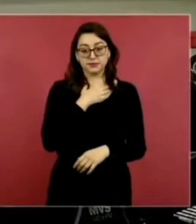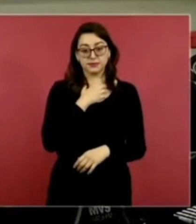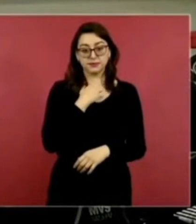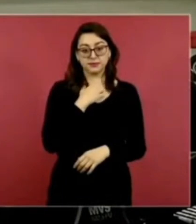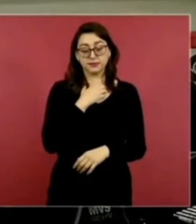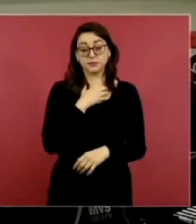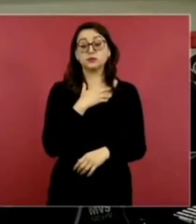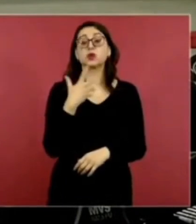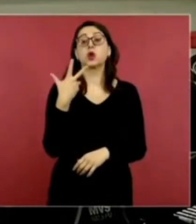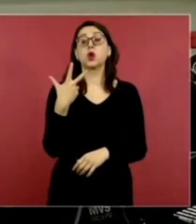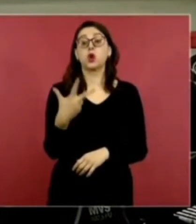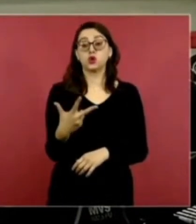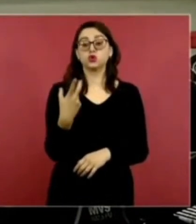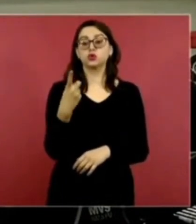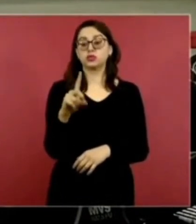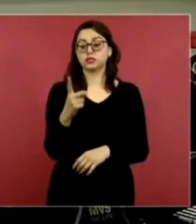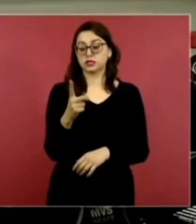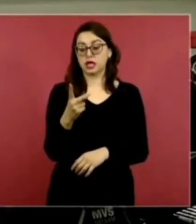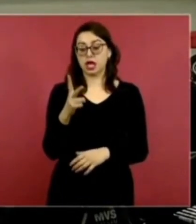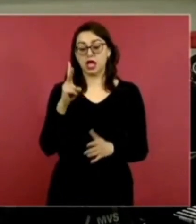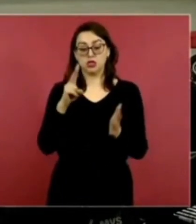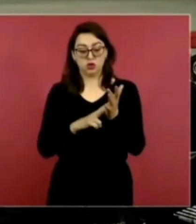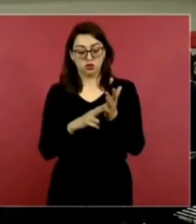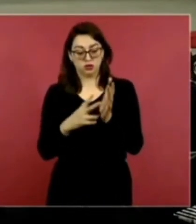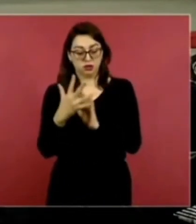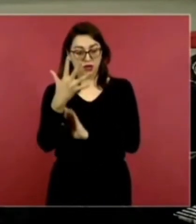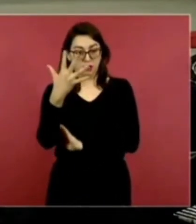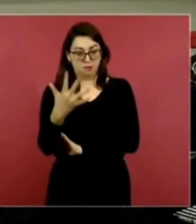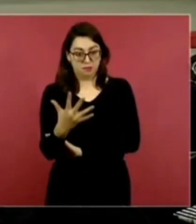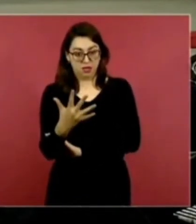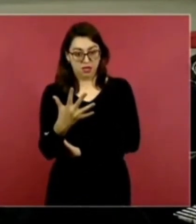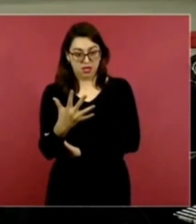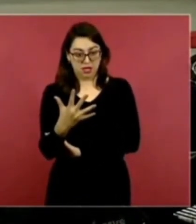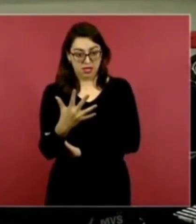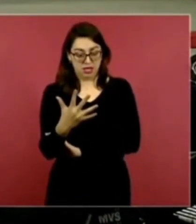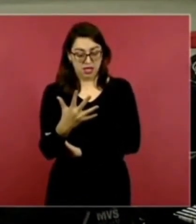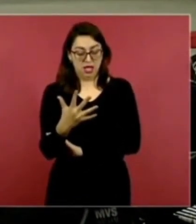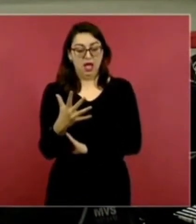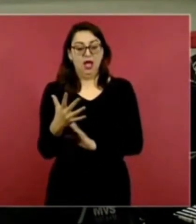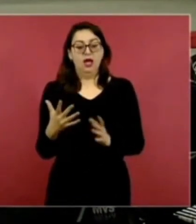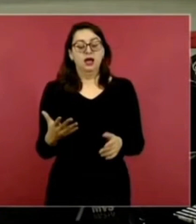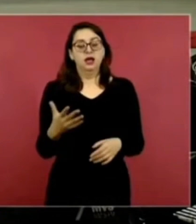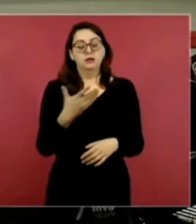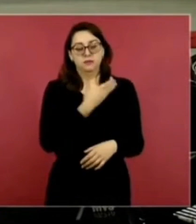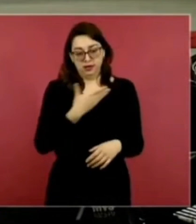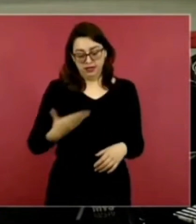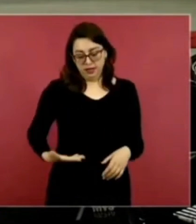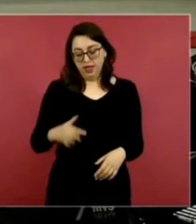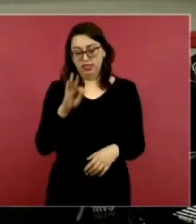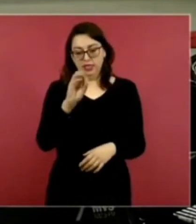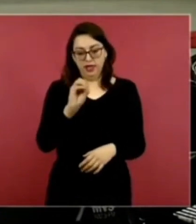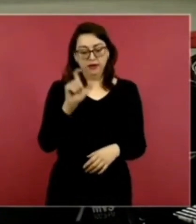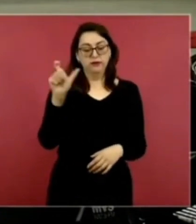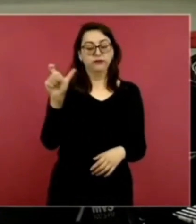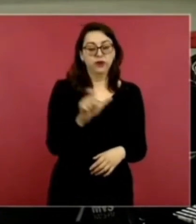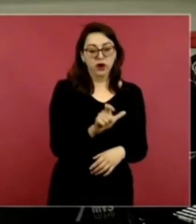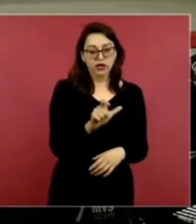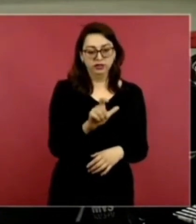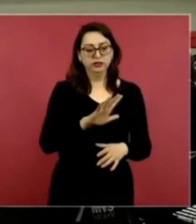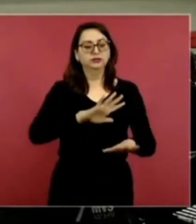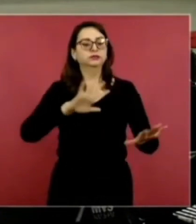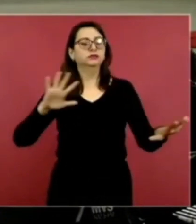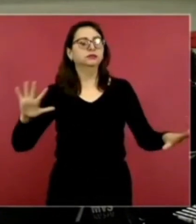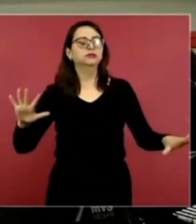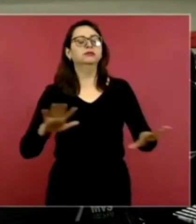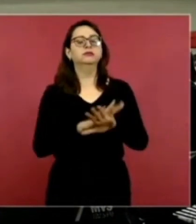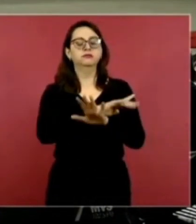el 8 de diciembre de 2005, ya durante el foxismo, el PRI y el PAN reformaron la ley del impuesto